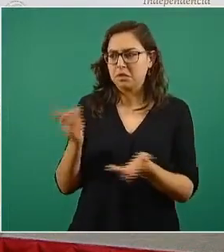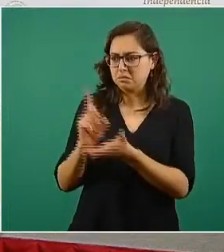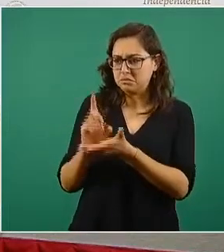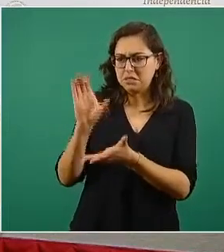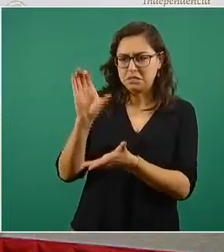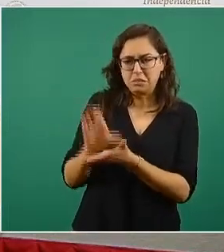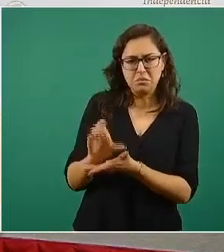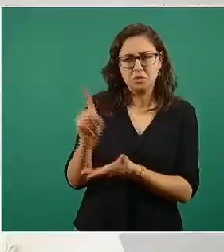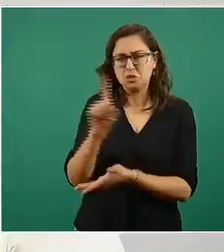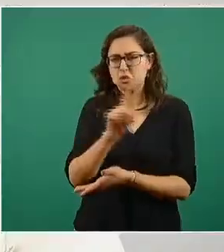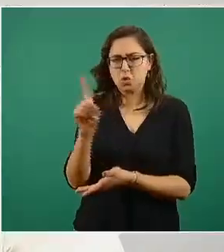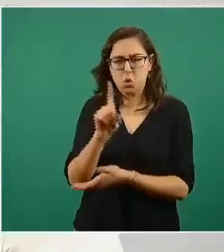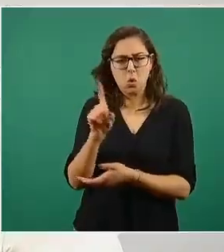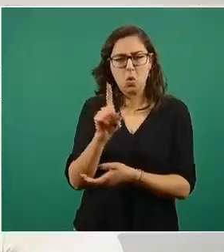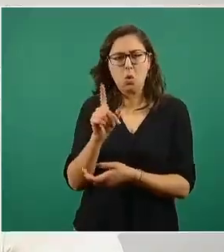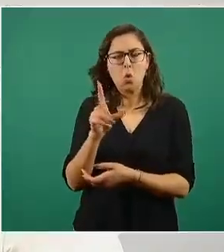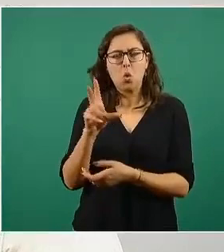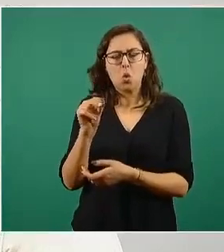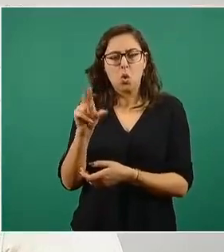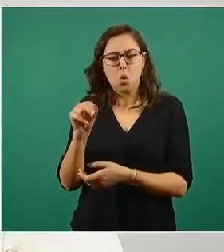discapacidades, y se llaman los